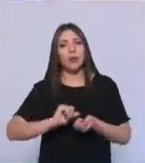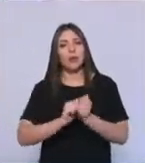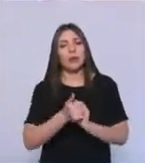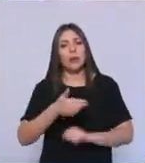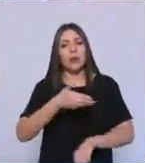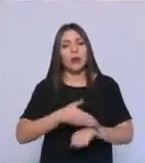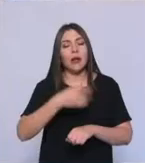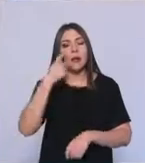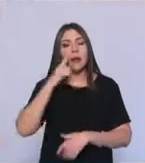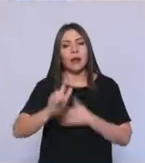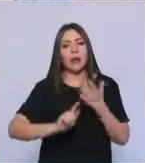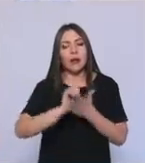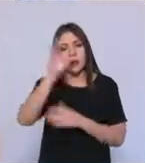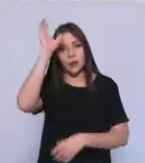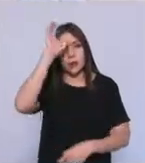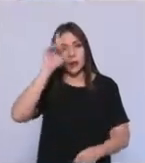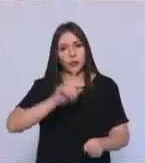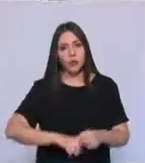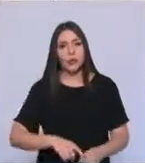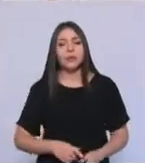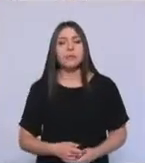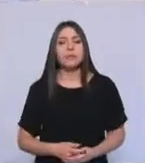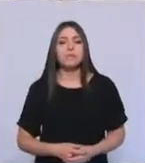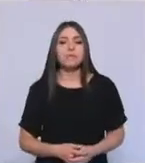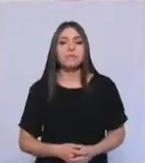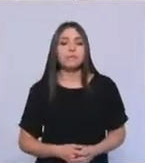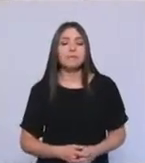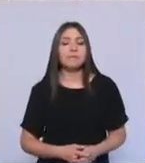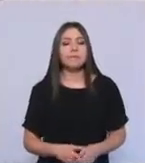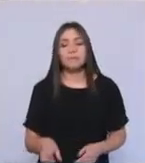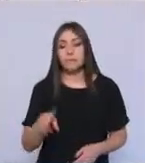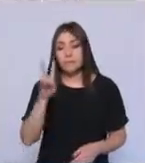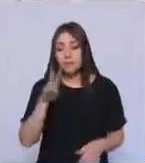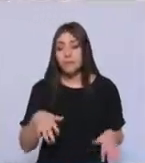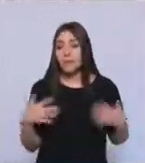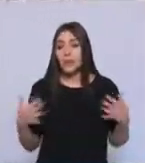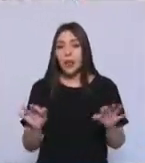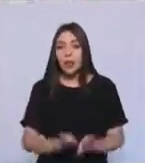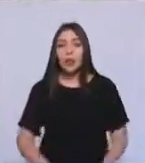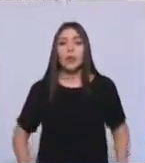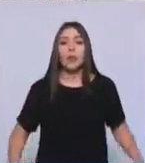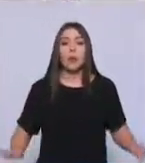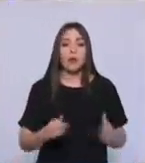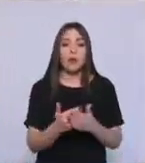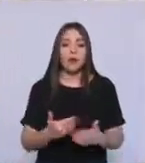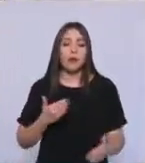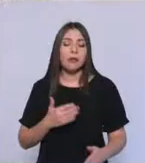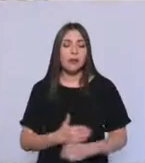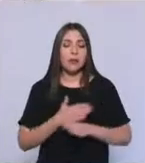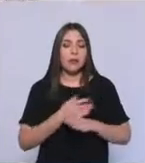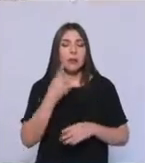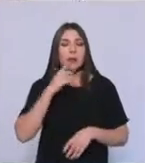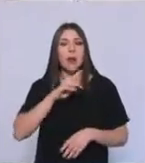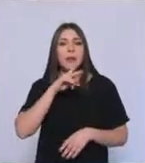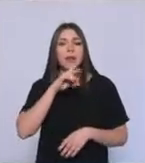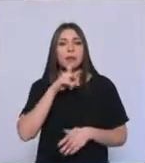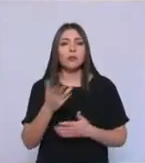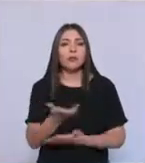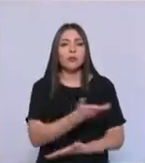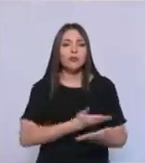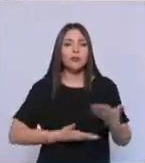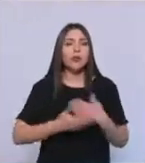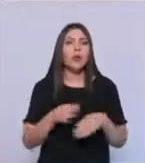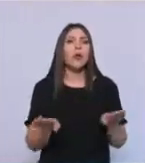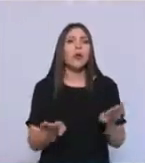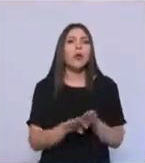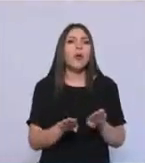ley de cultura cívica. La prevención, consejero, sin duda elemental, fundamental para una sana convivencia. ¿Cómo se va a llevar a cabo